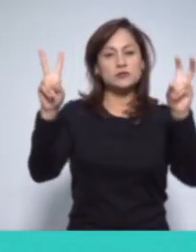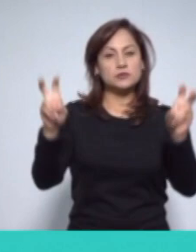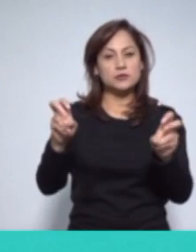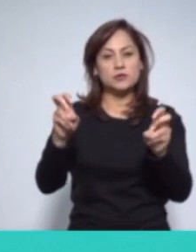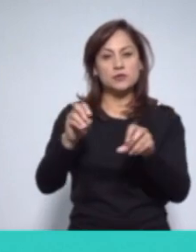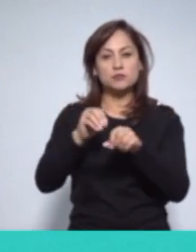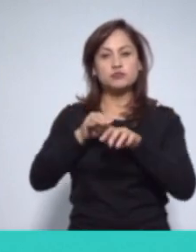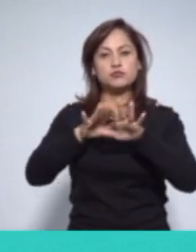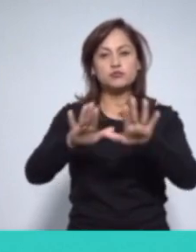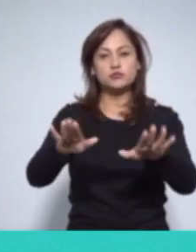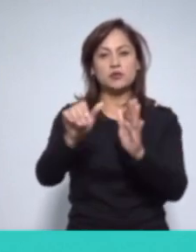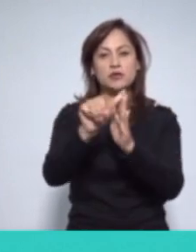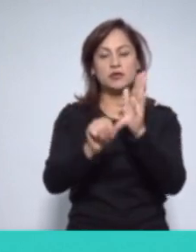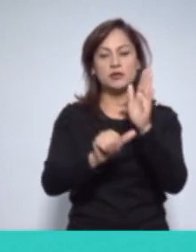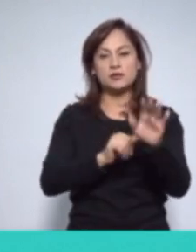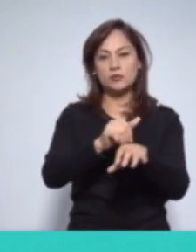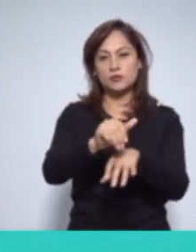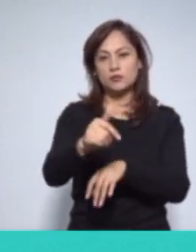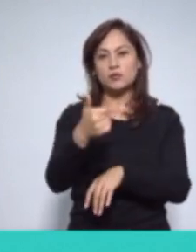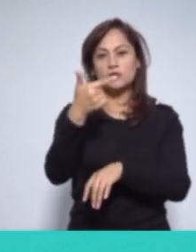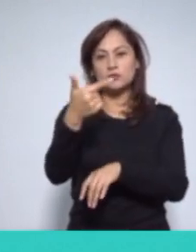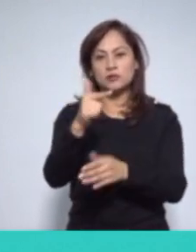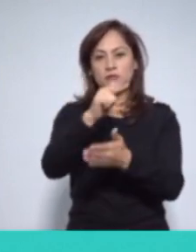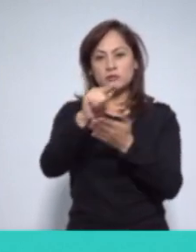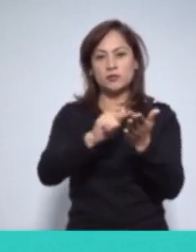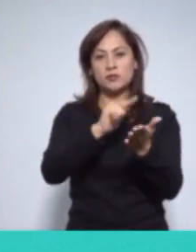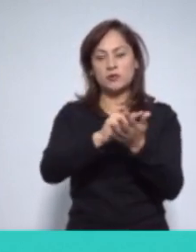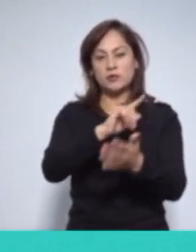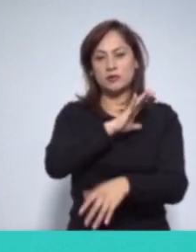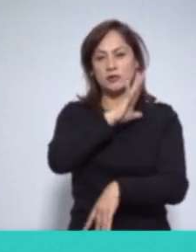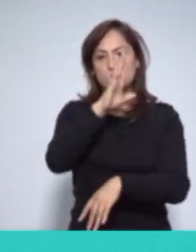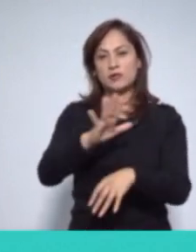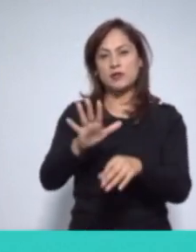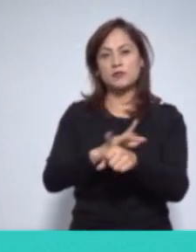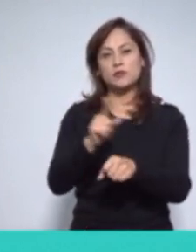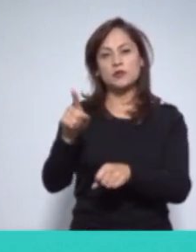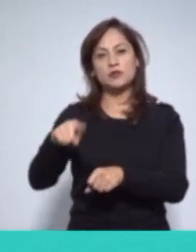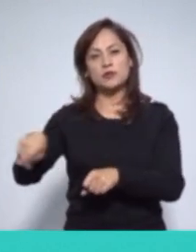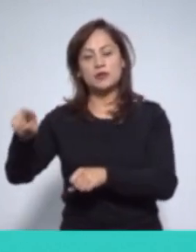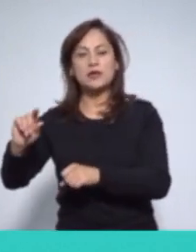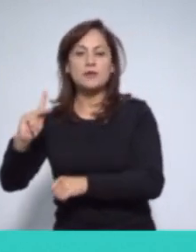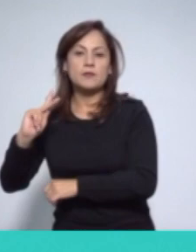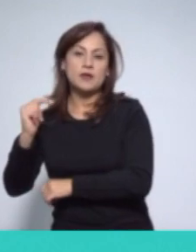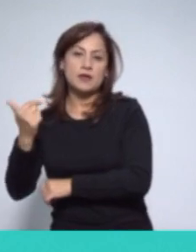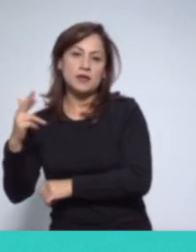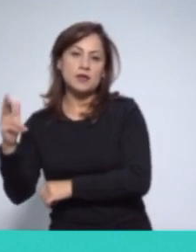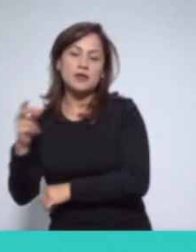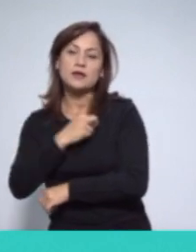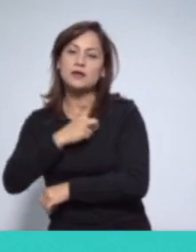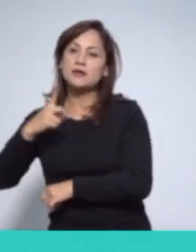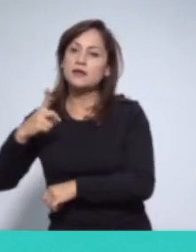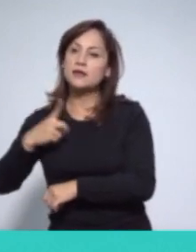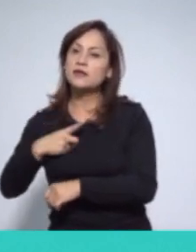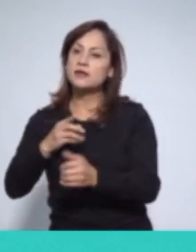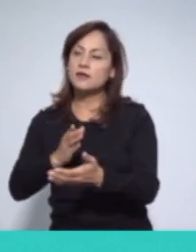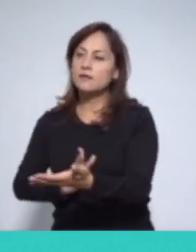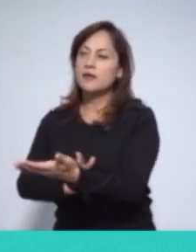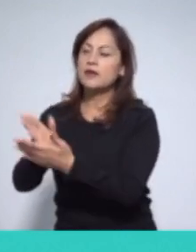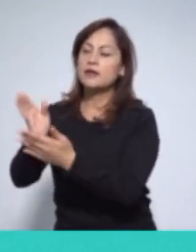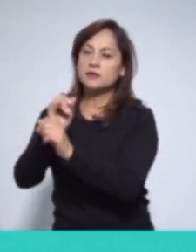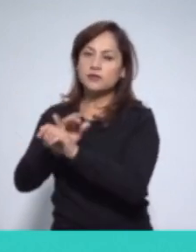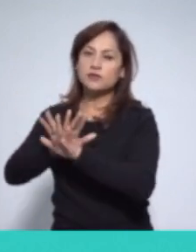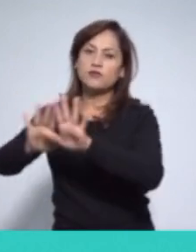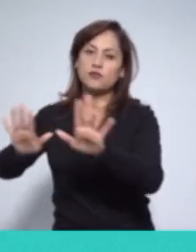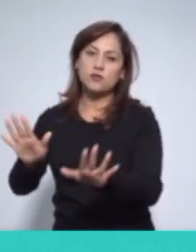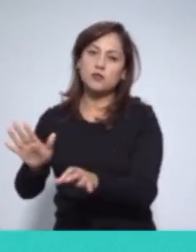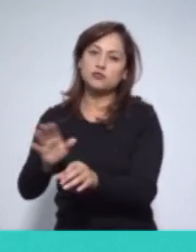el artículo 7 de la Ley General, ya que el sujeto obligado tiene la obligación de atender las solicitudes de acceso a la información de forma satisfactoria, para lo